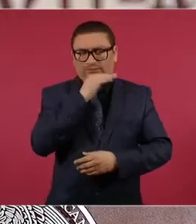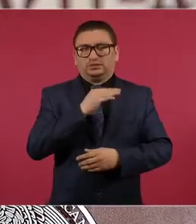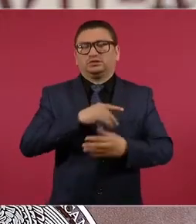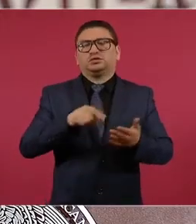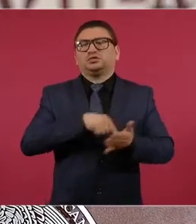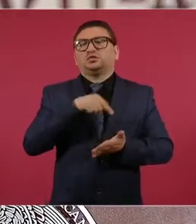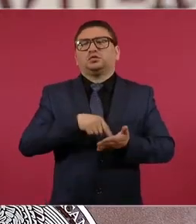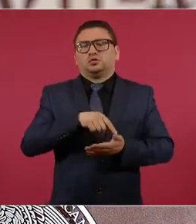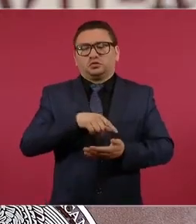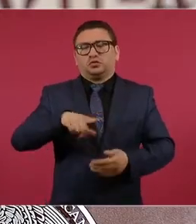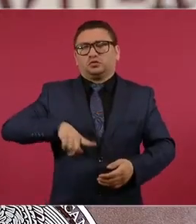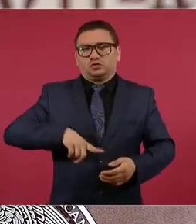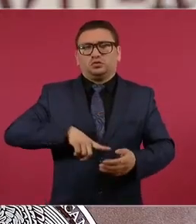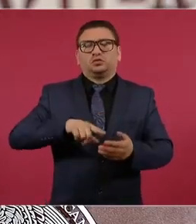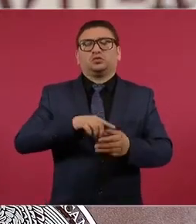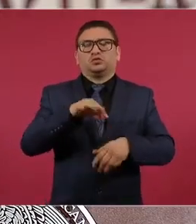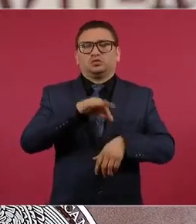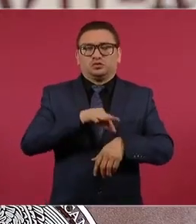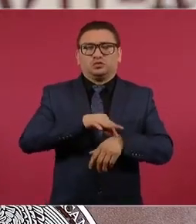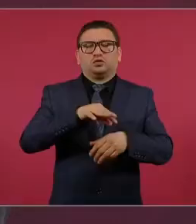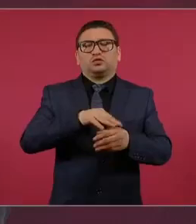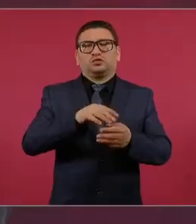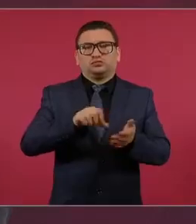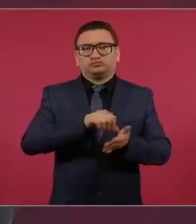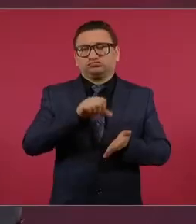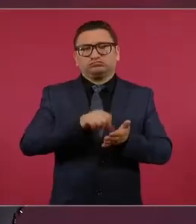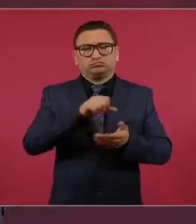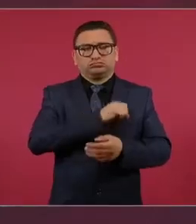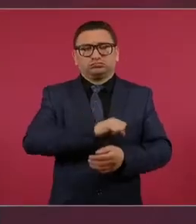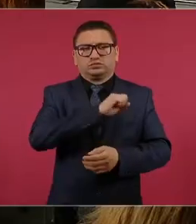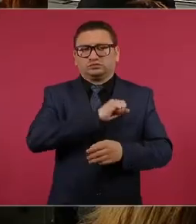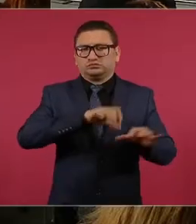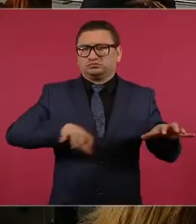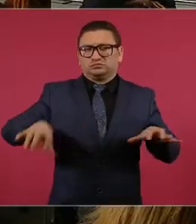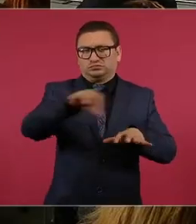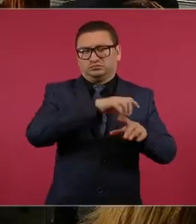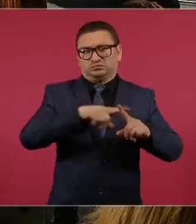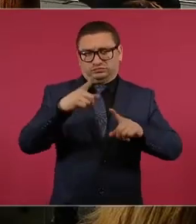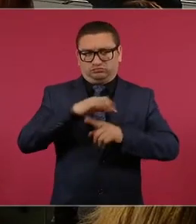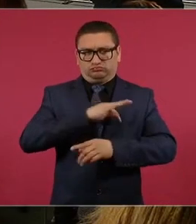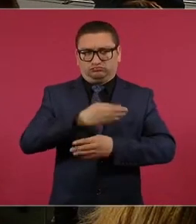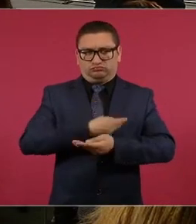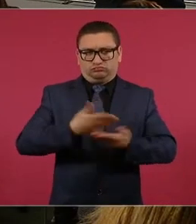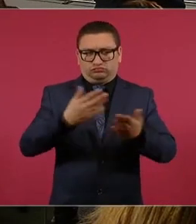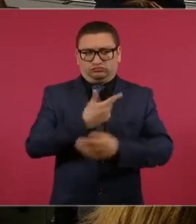en todas las instituciones Y listas para ser aplicadas Muchas